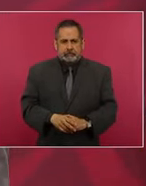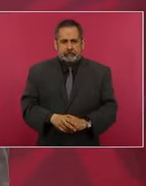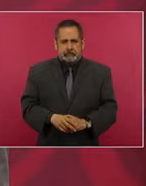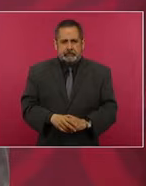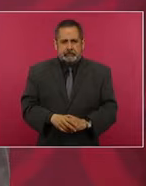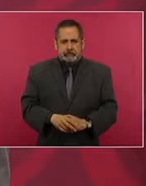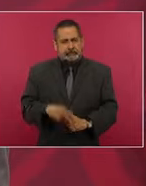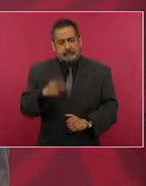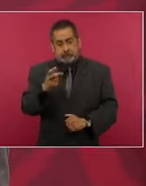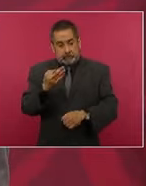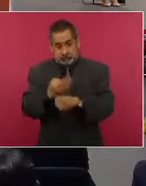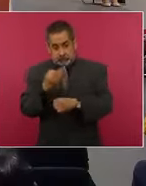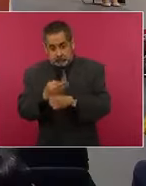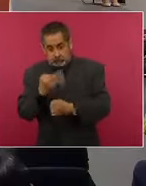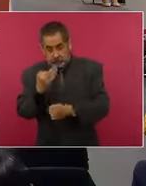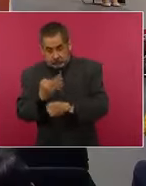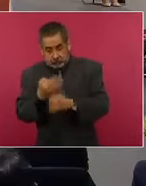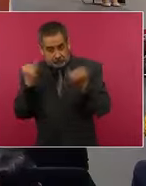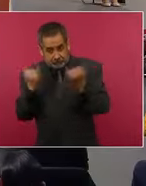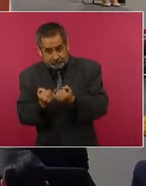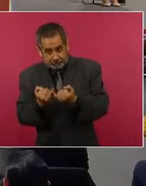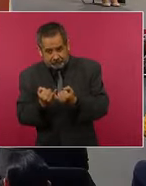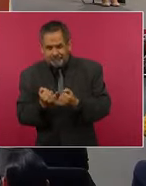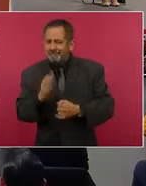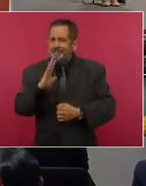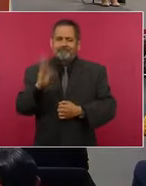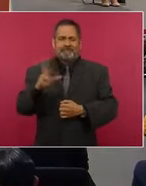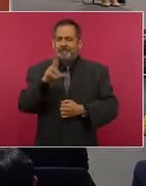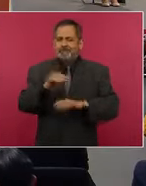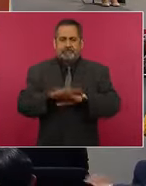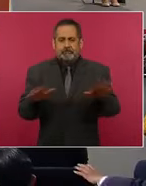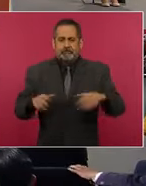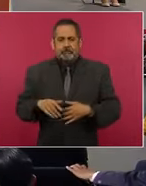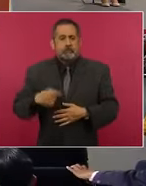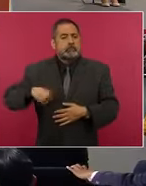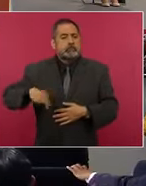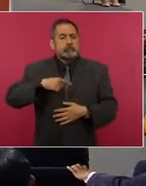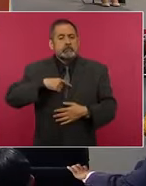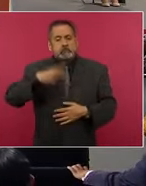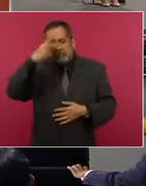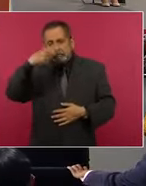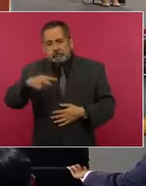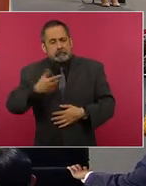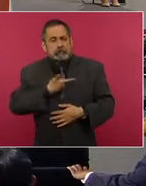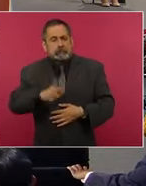Pero ya no es ese tiempo. Además, a los mexicanos no les gusta eso.